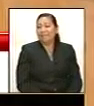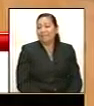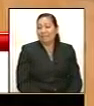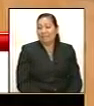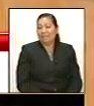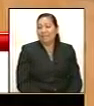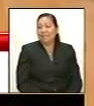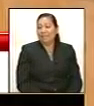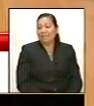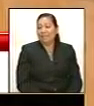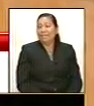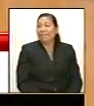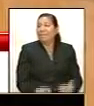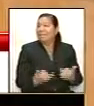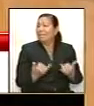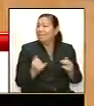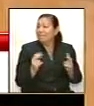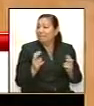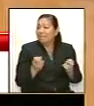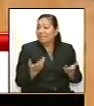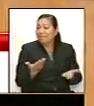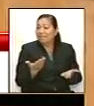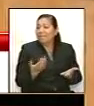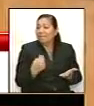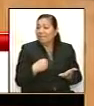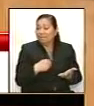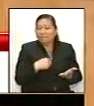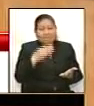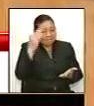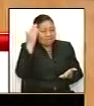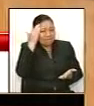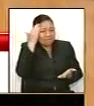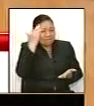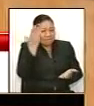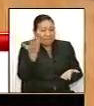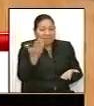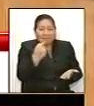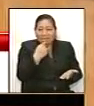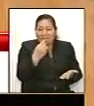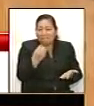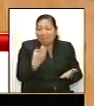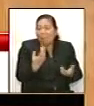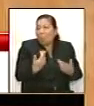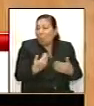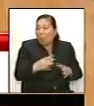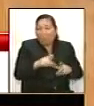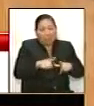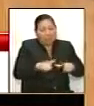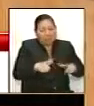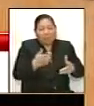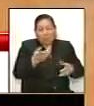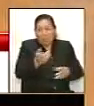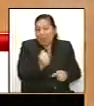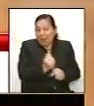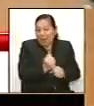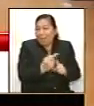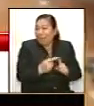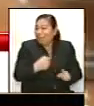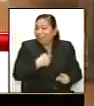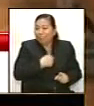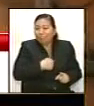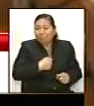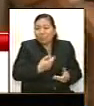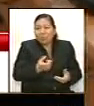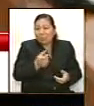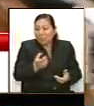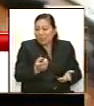Disculpe, en ese tema, por ejemplo, ¿no? Nosotros sabemos, porque la norma lo dice, ¿no?, que cualquier comisaría está en su función, pero lamentablemente una